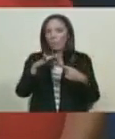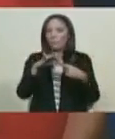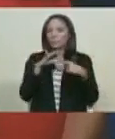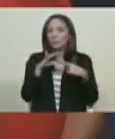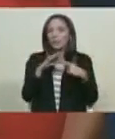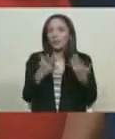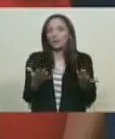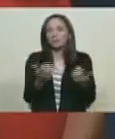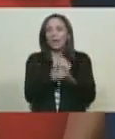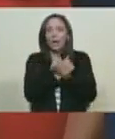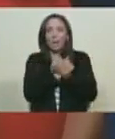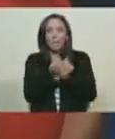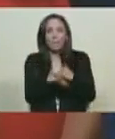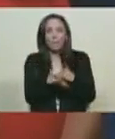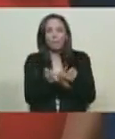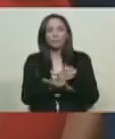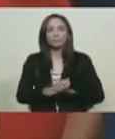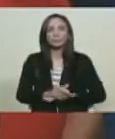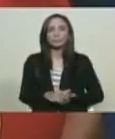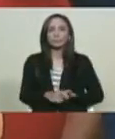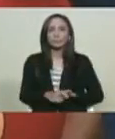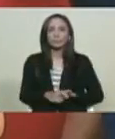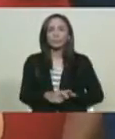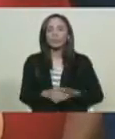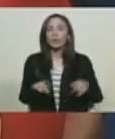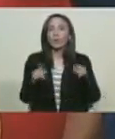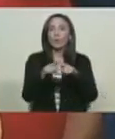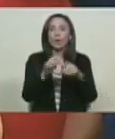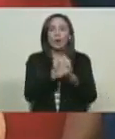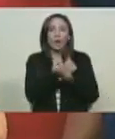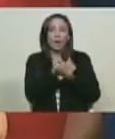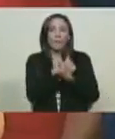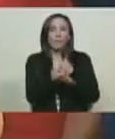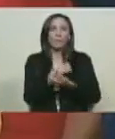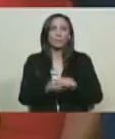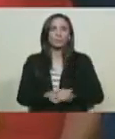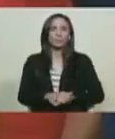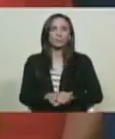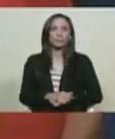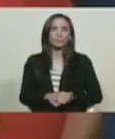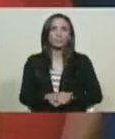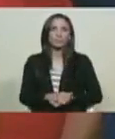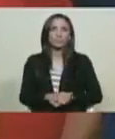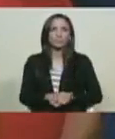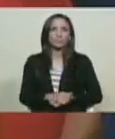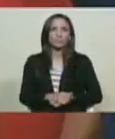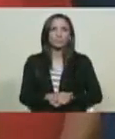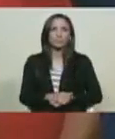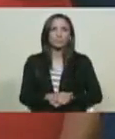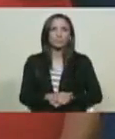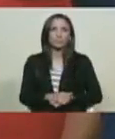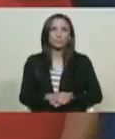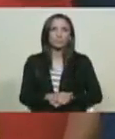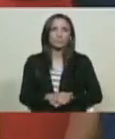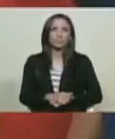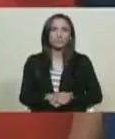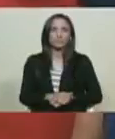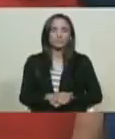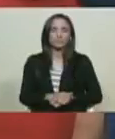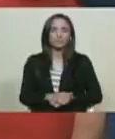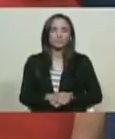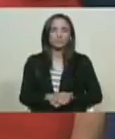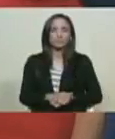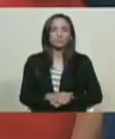producto de la dinámica y como él lo llama, su hermano de clase, de Siguaraya, quien hoy lavó la chaqueta para venir, de eso estamos seguros.